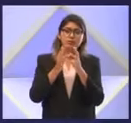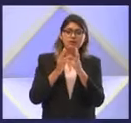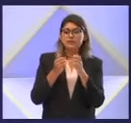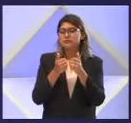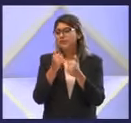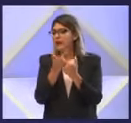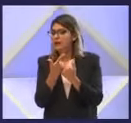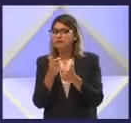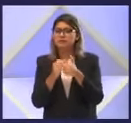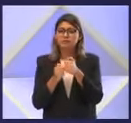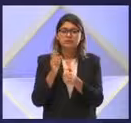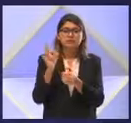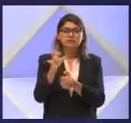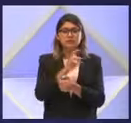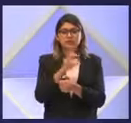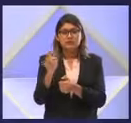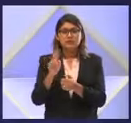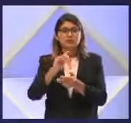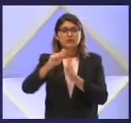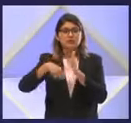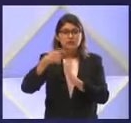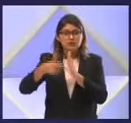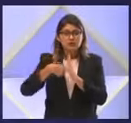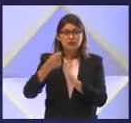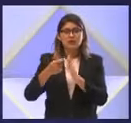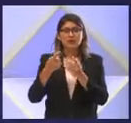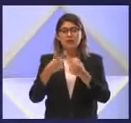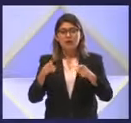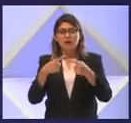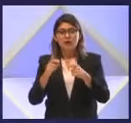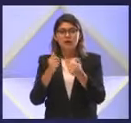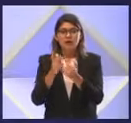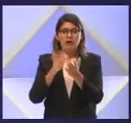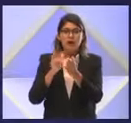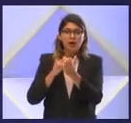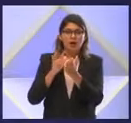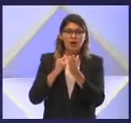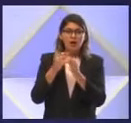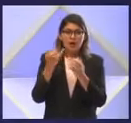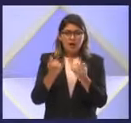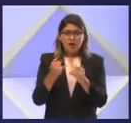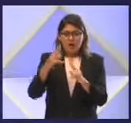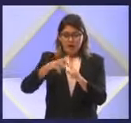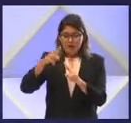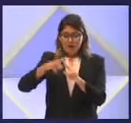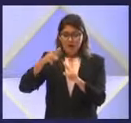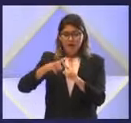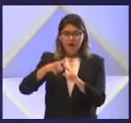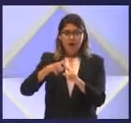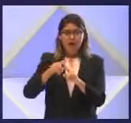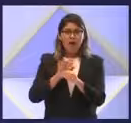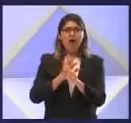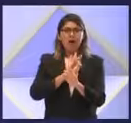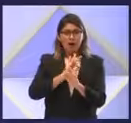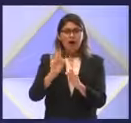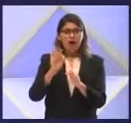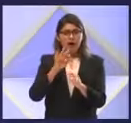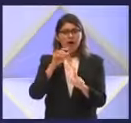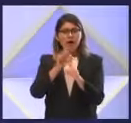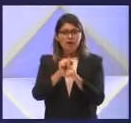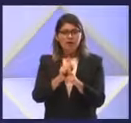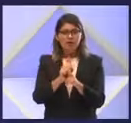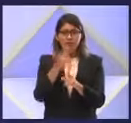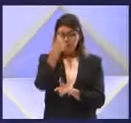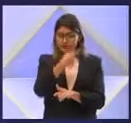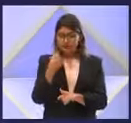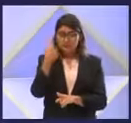ver vídeos descargar música y hasta para hacer la tarea ese internet de una